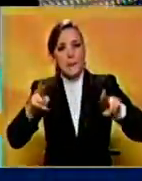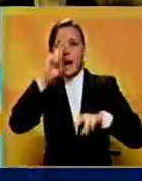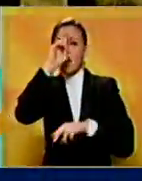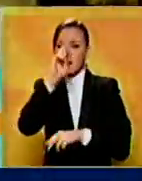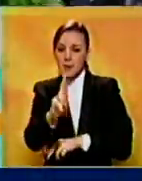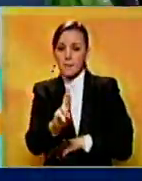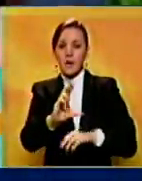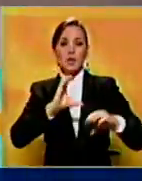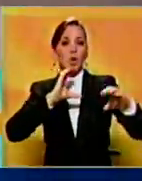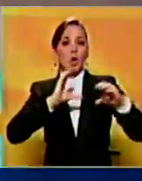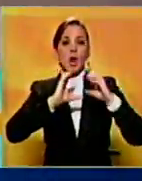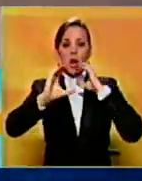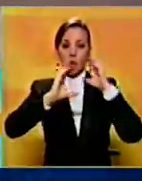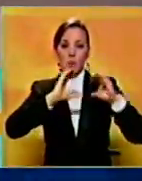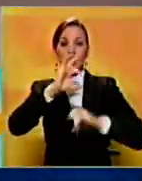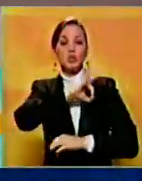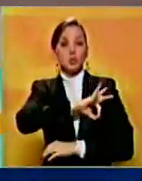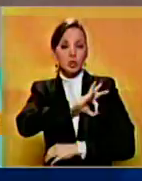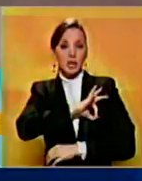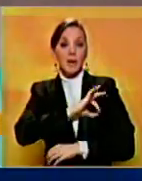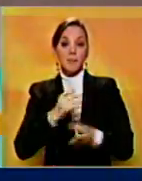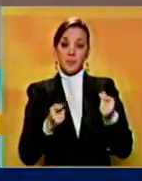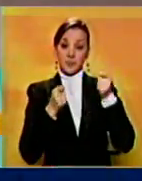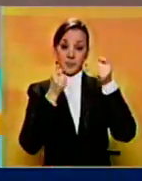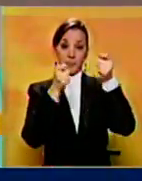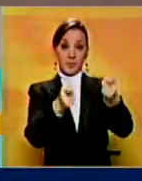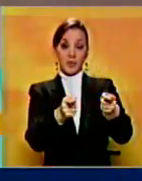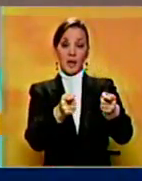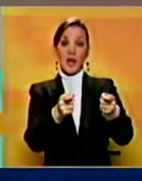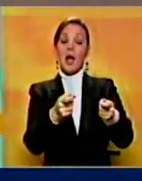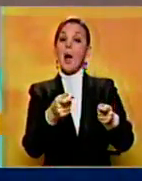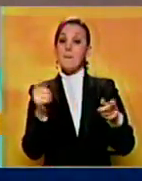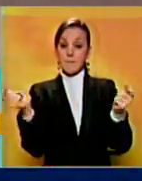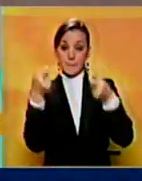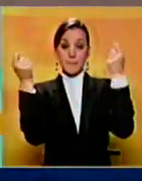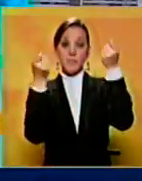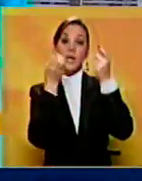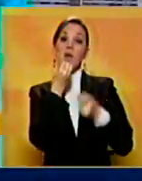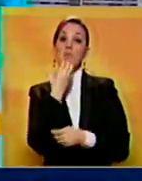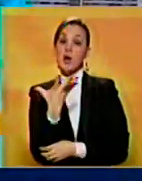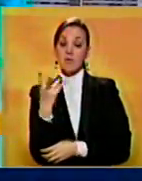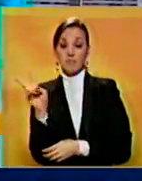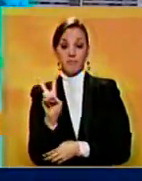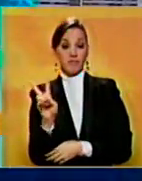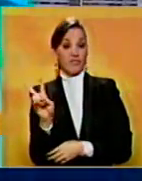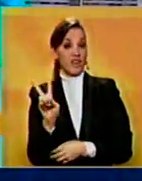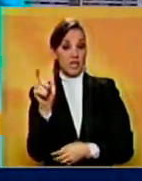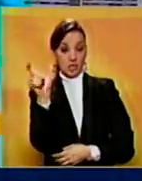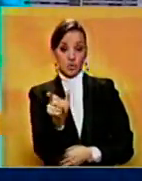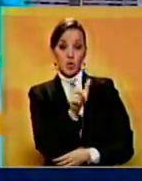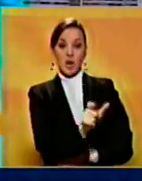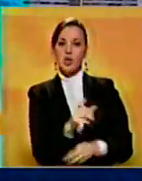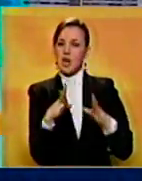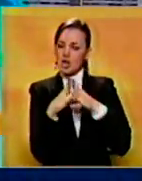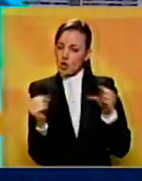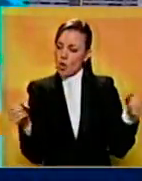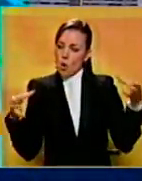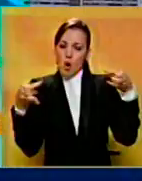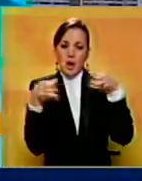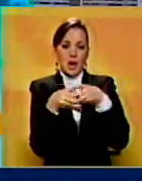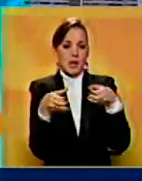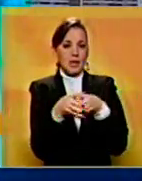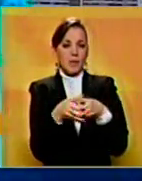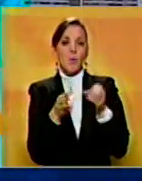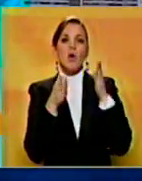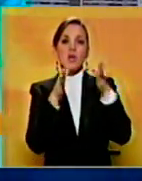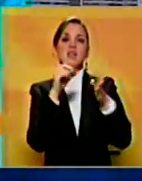medios de comunicación social, premiará a la campaña El Buen Venezolano y, bueno, todo el equipo que elabora con el